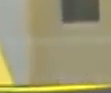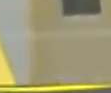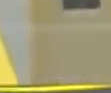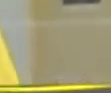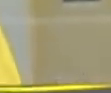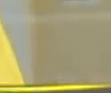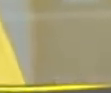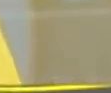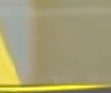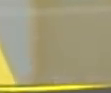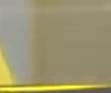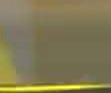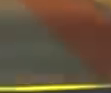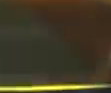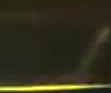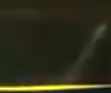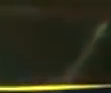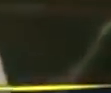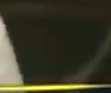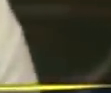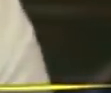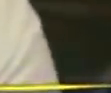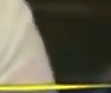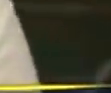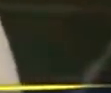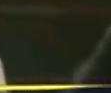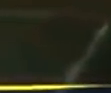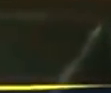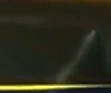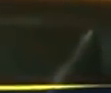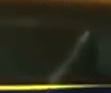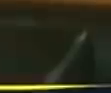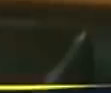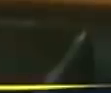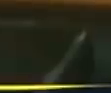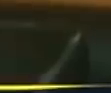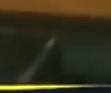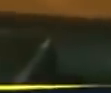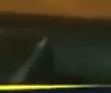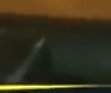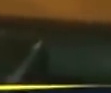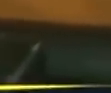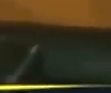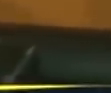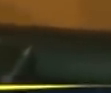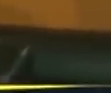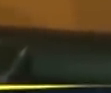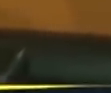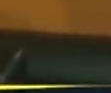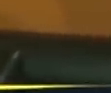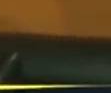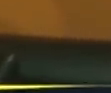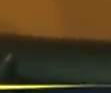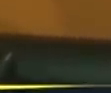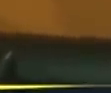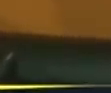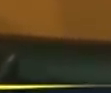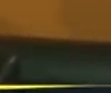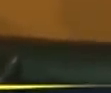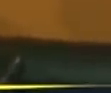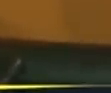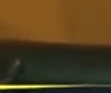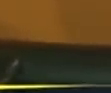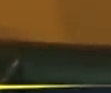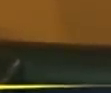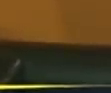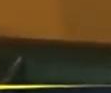esta humilde casa, con mucho amor y mucho trabajo que lo ha hecho este gran equipo. Unas llaves no solamente